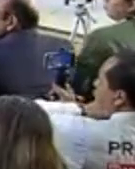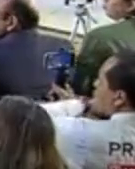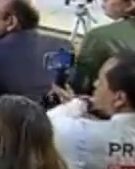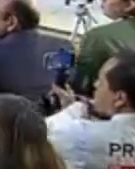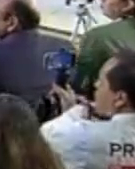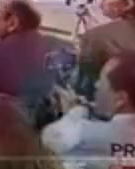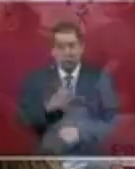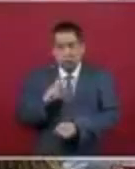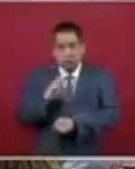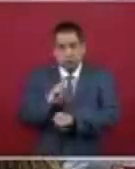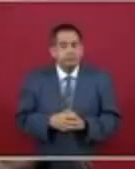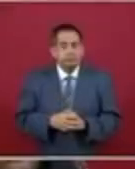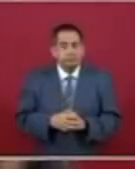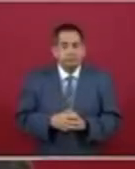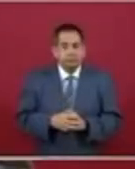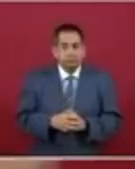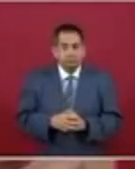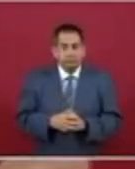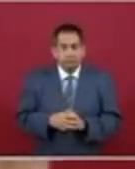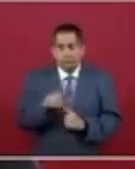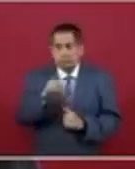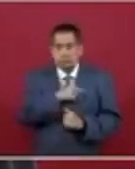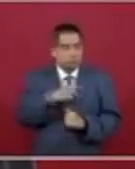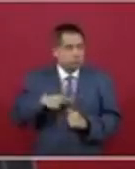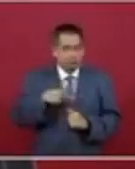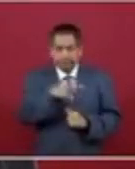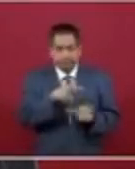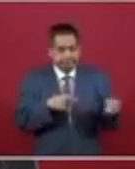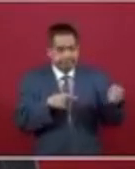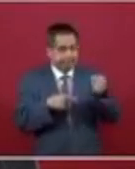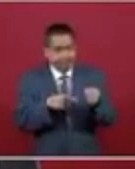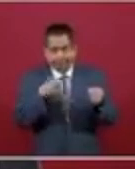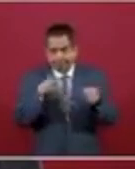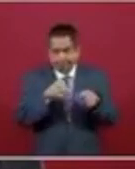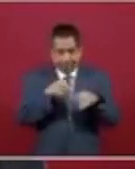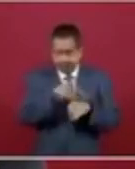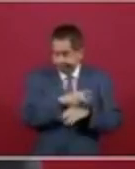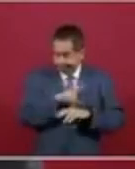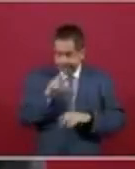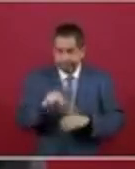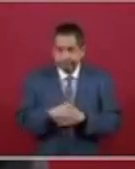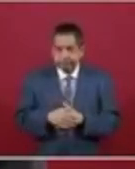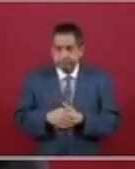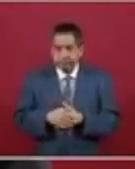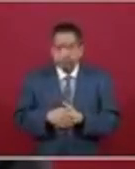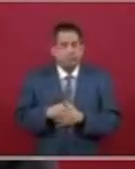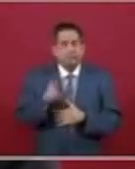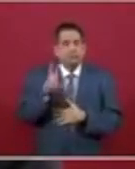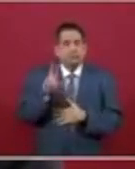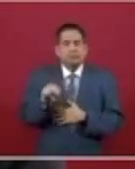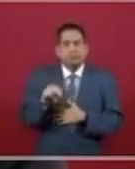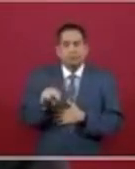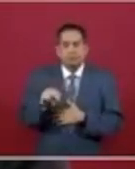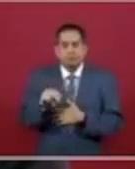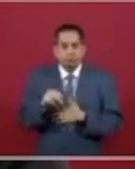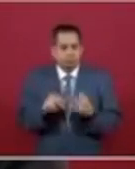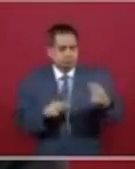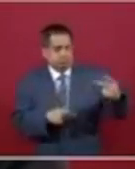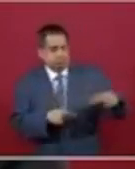Comisión Reguladora de Energía. No debería de estar ahí, y no es porque nos